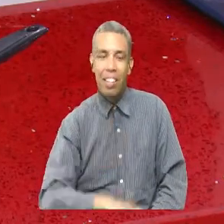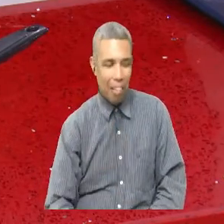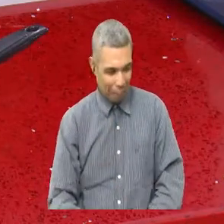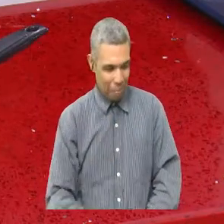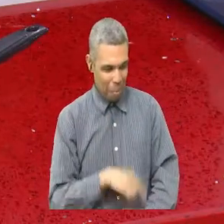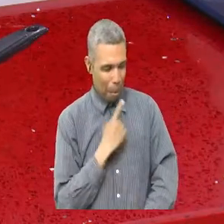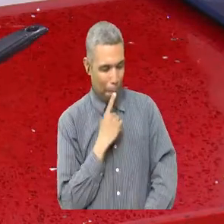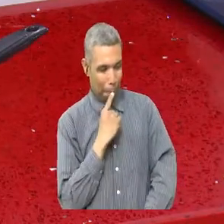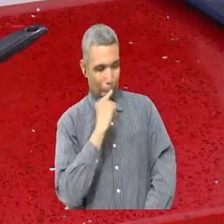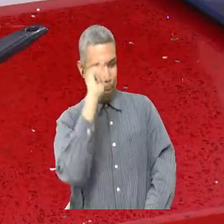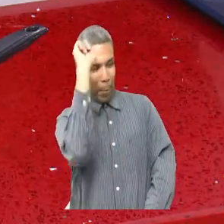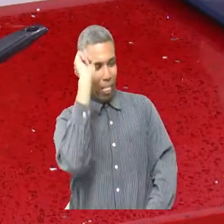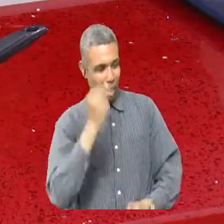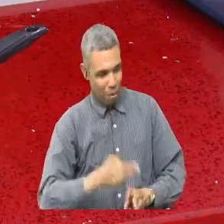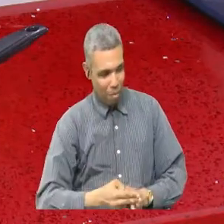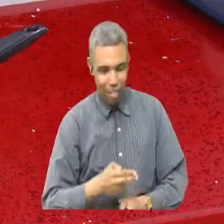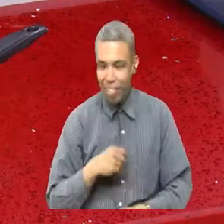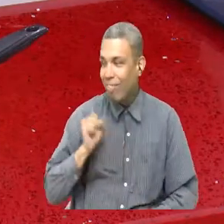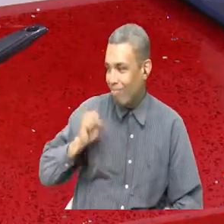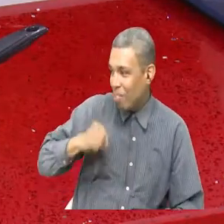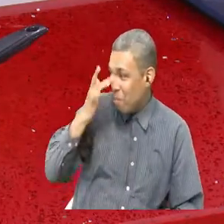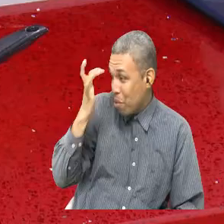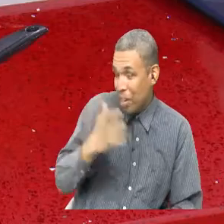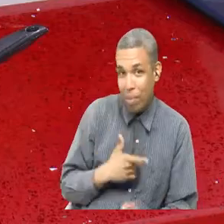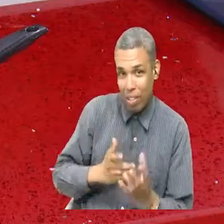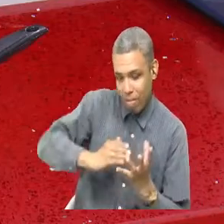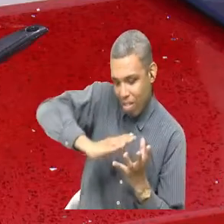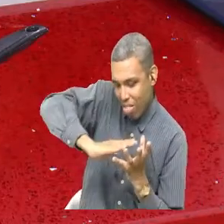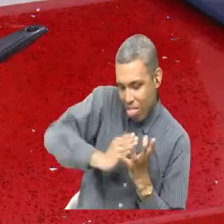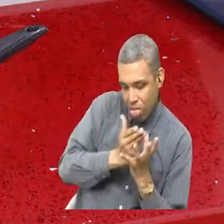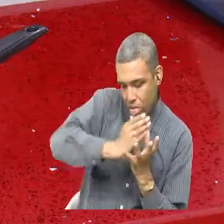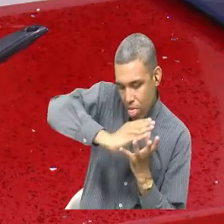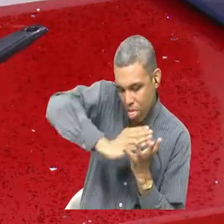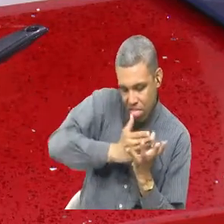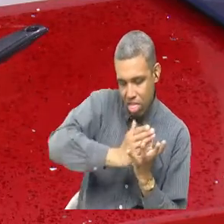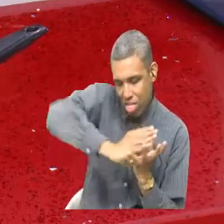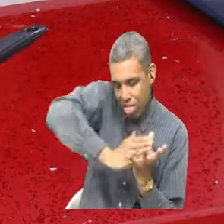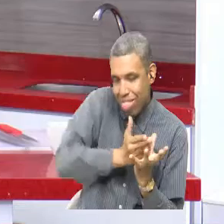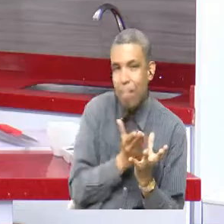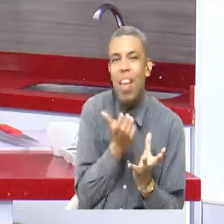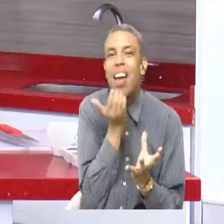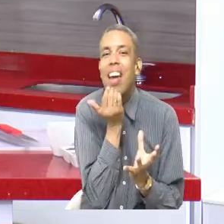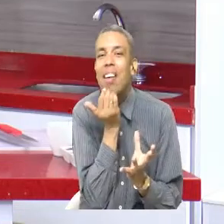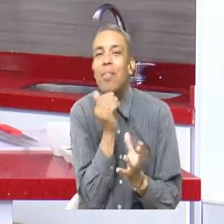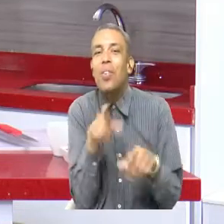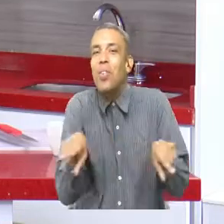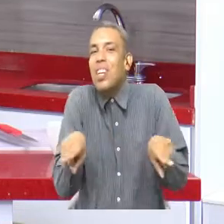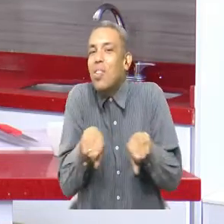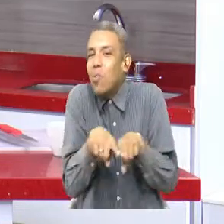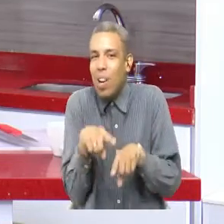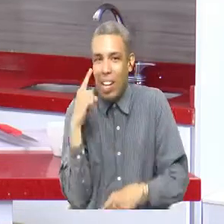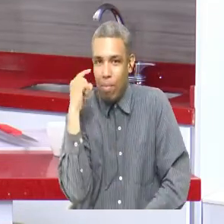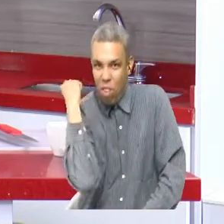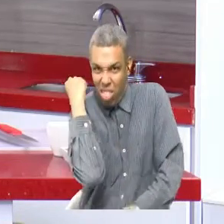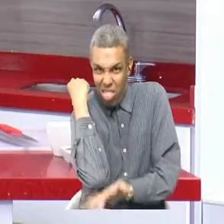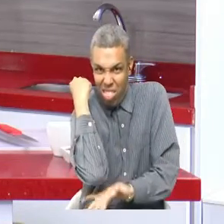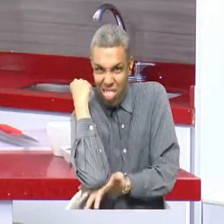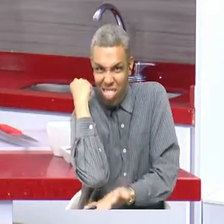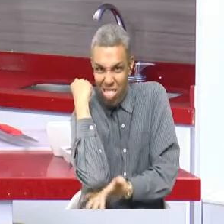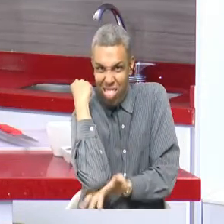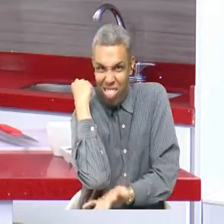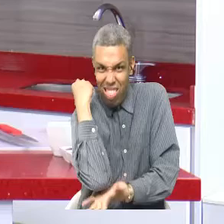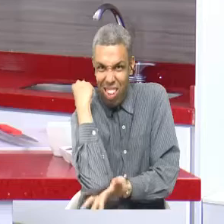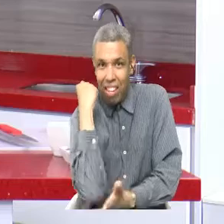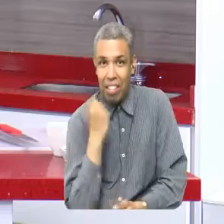curioso. ¿Por qué? Porque no deja nada. No deja nada. Está cañita la cosa. Exacto, nos ayuda a ahorrar. Está cañita. Y es